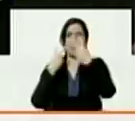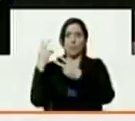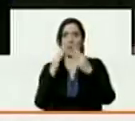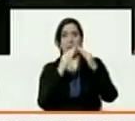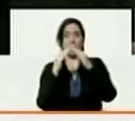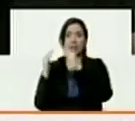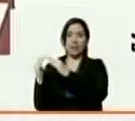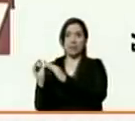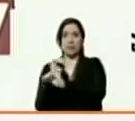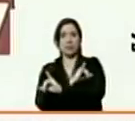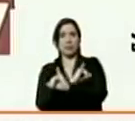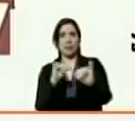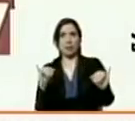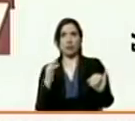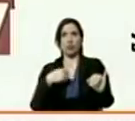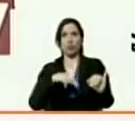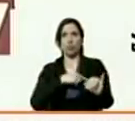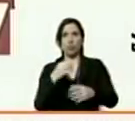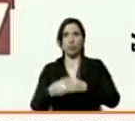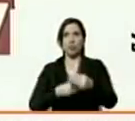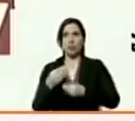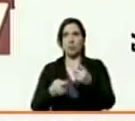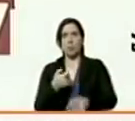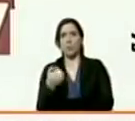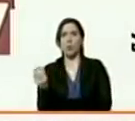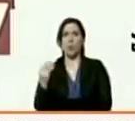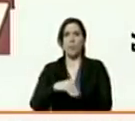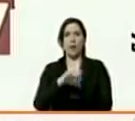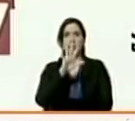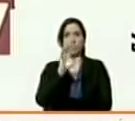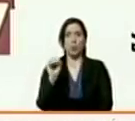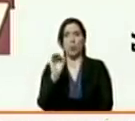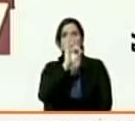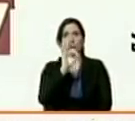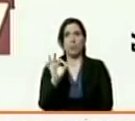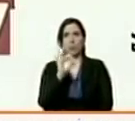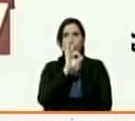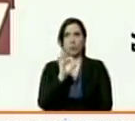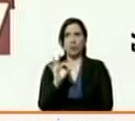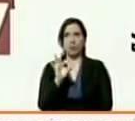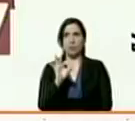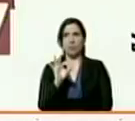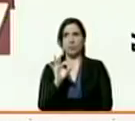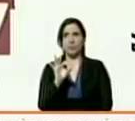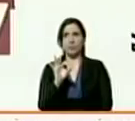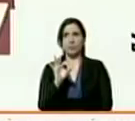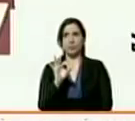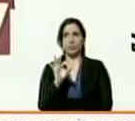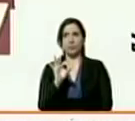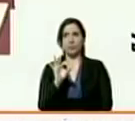llevamos poco más del 50%